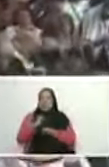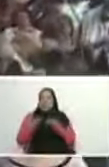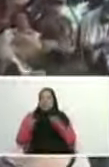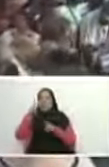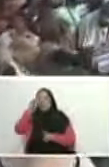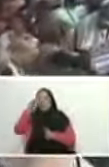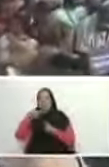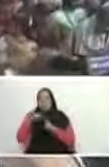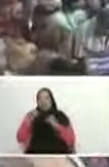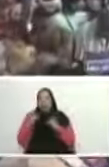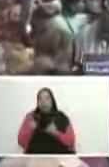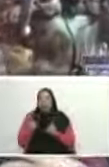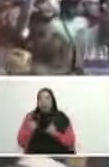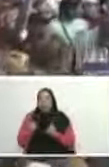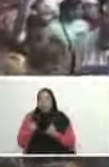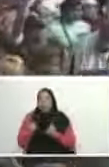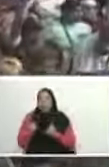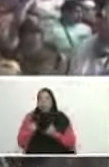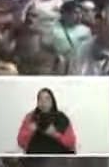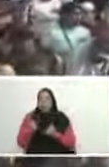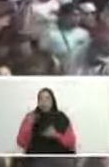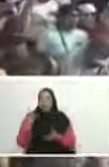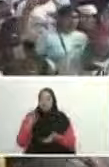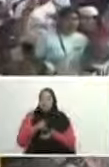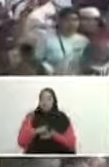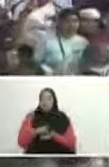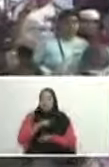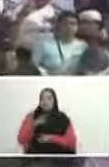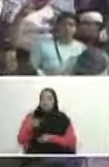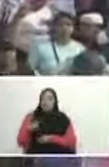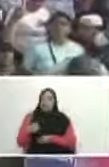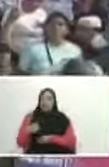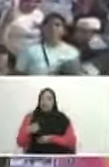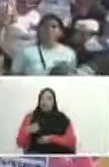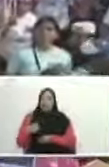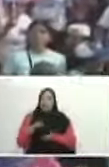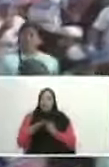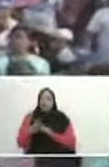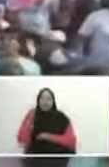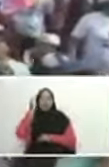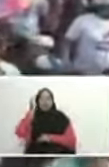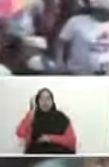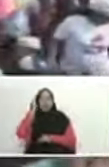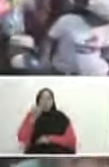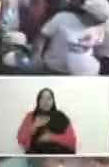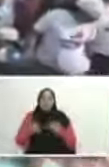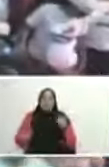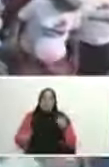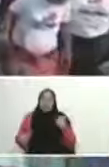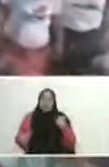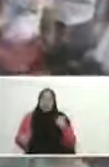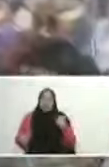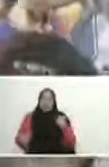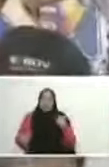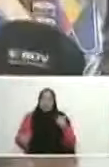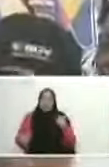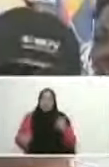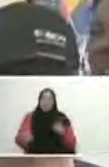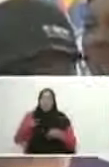meta que usted nos ha dicho participativa. Los comités de mujeres, hoy, presidente, vamos en